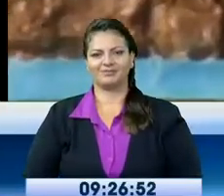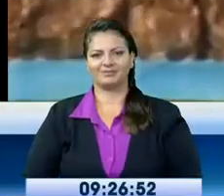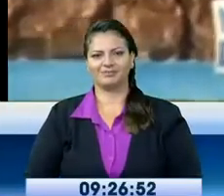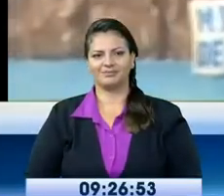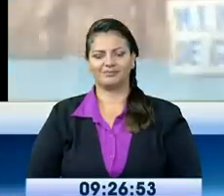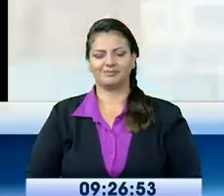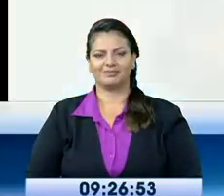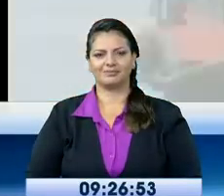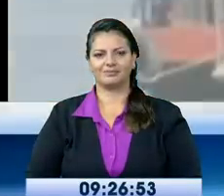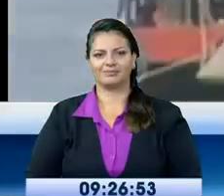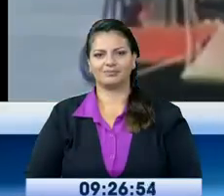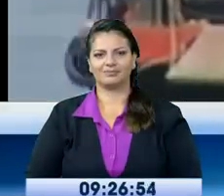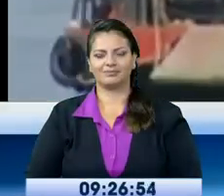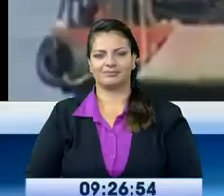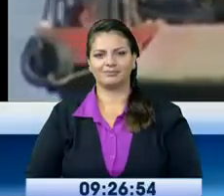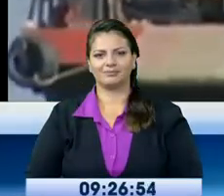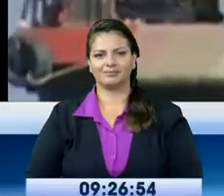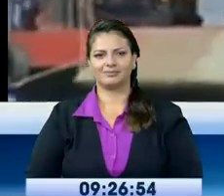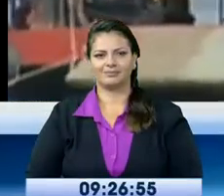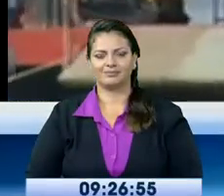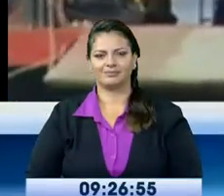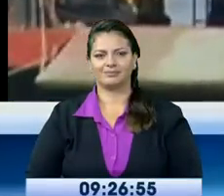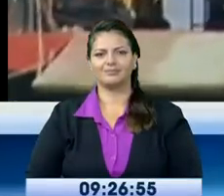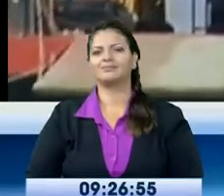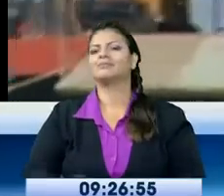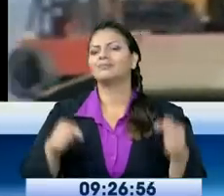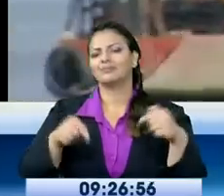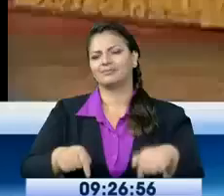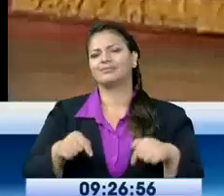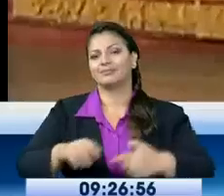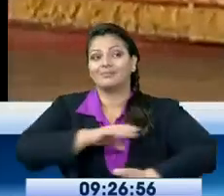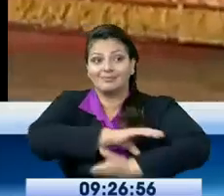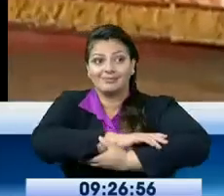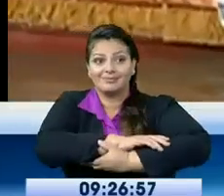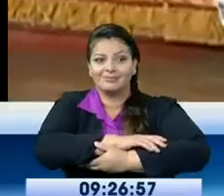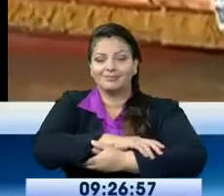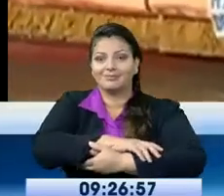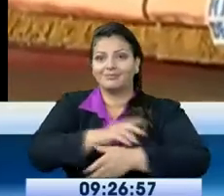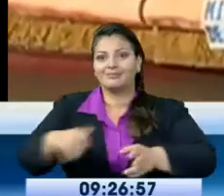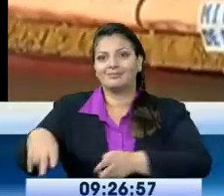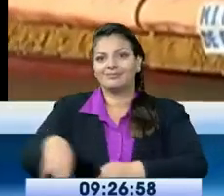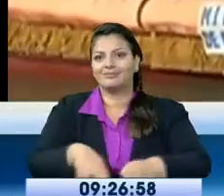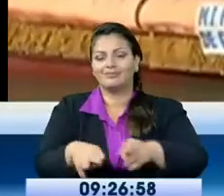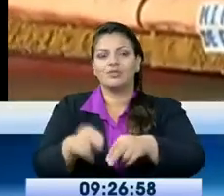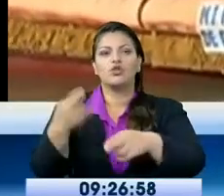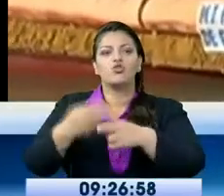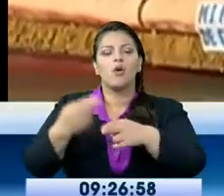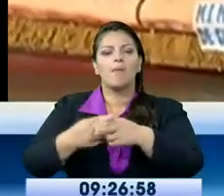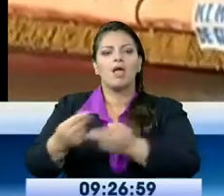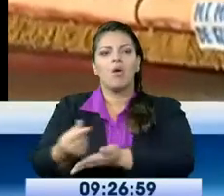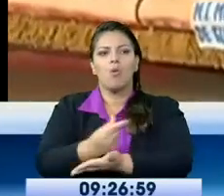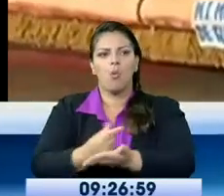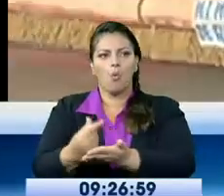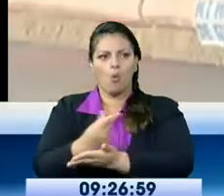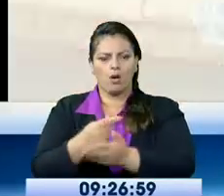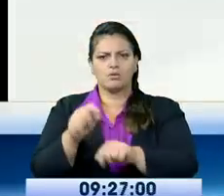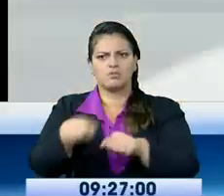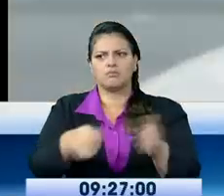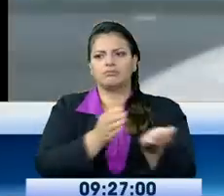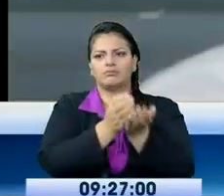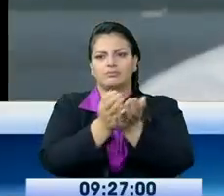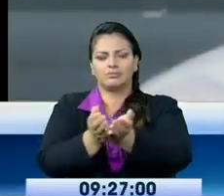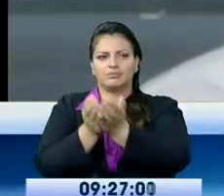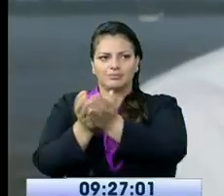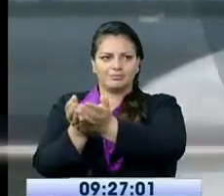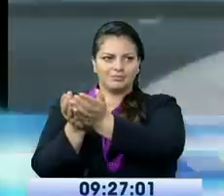Trata de poner al río Guayas como escenario de las fiestas, porque Guayaquil nació mirando